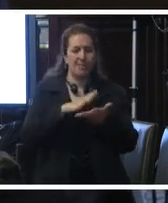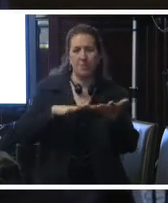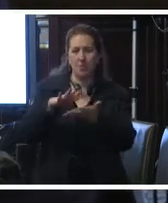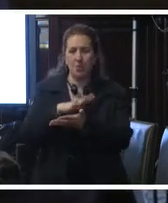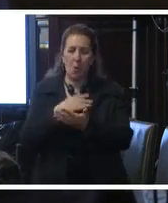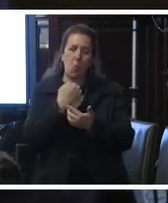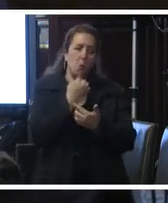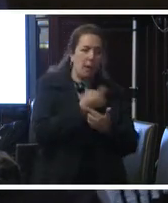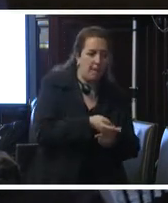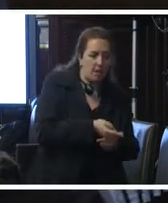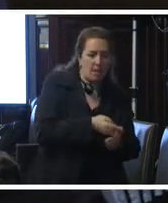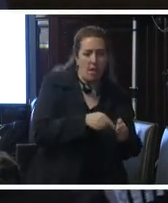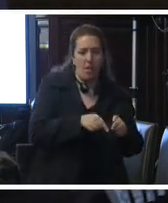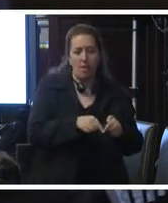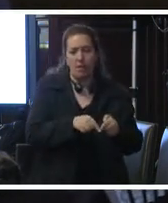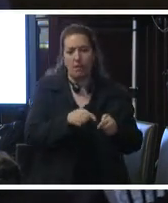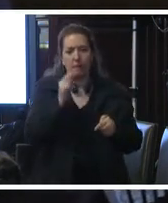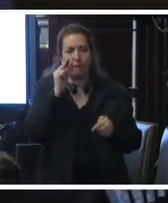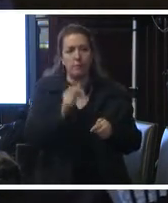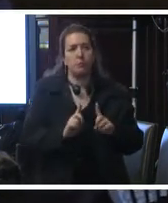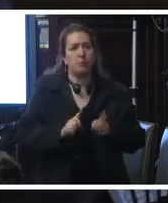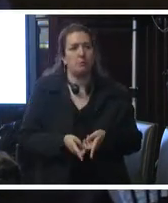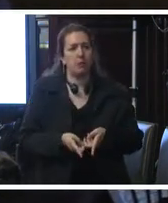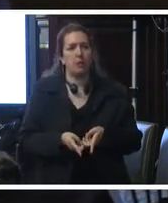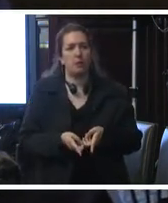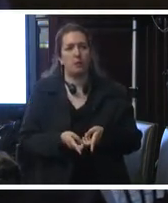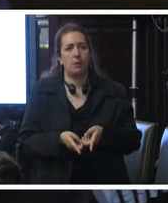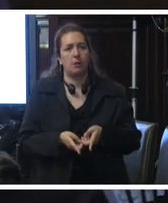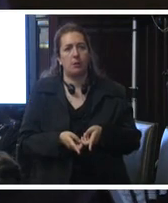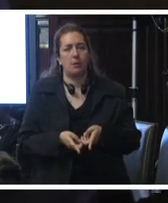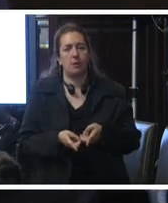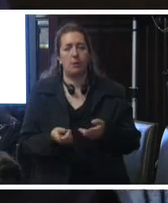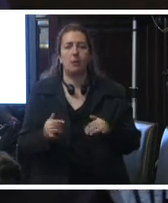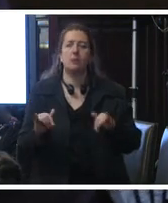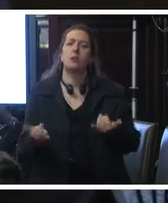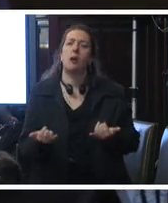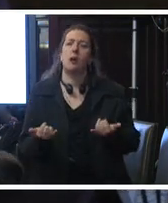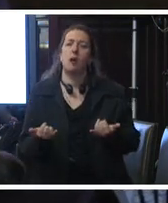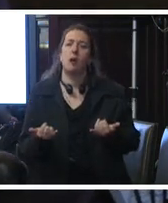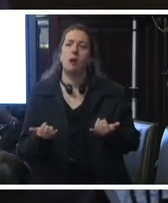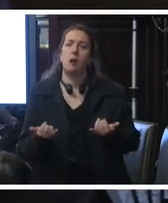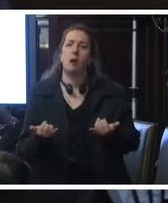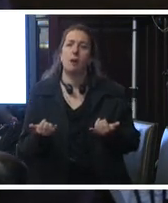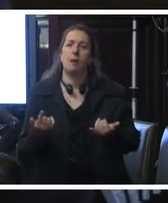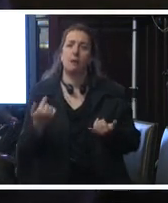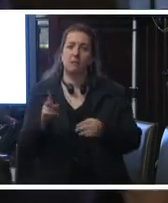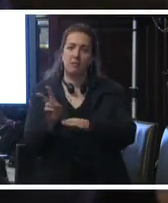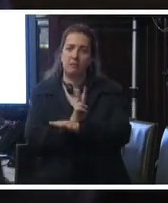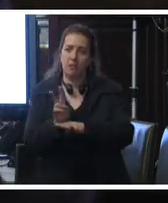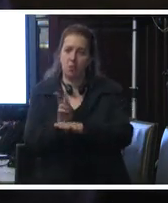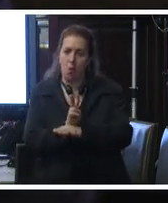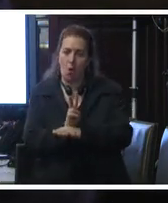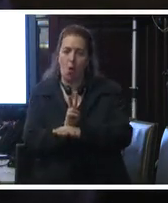de vulnerabilidad. Advertimos, además de que ya destacaban que el ser